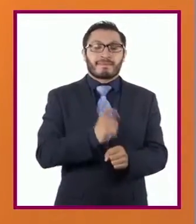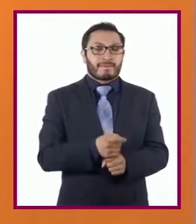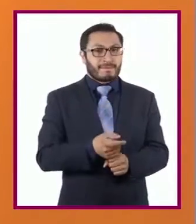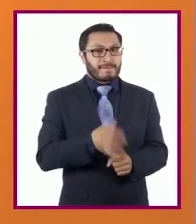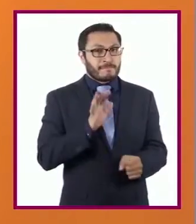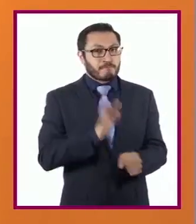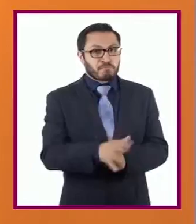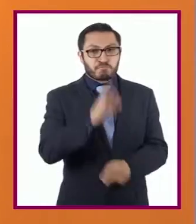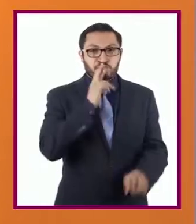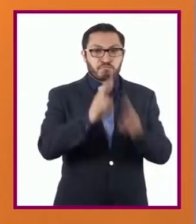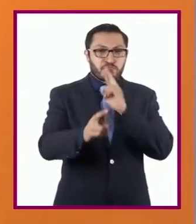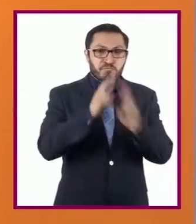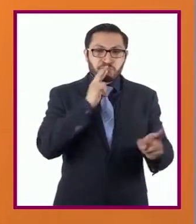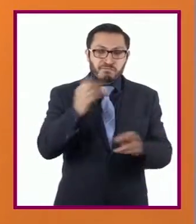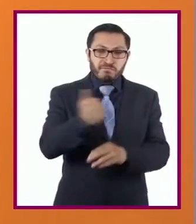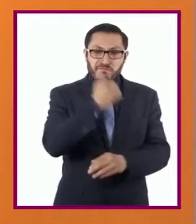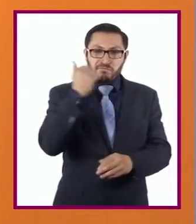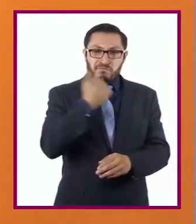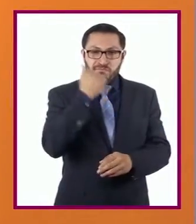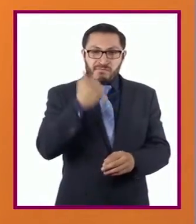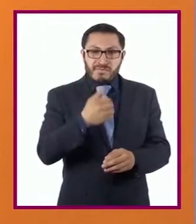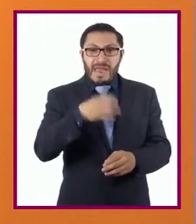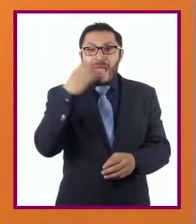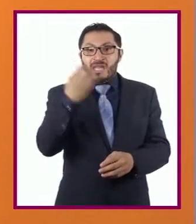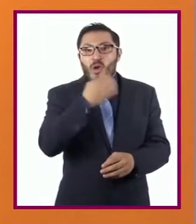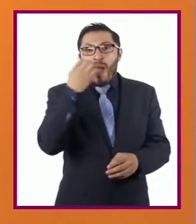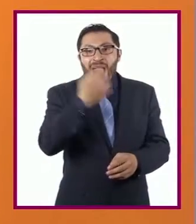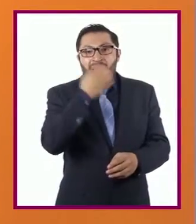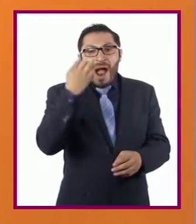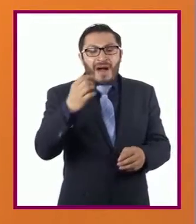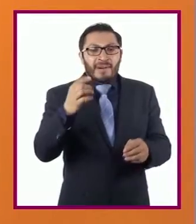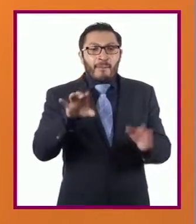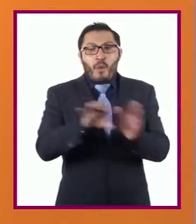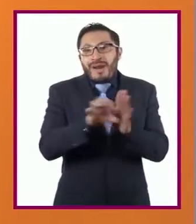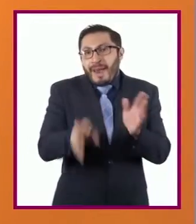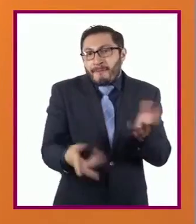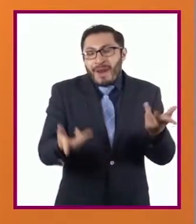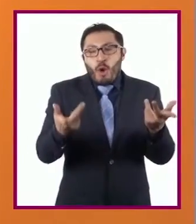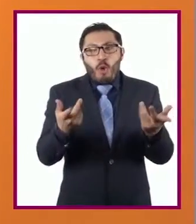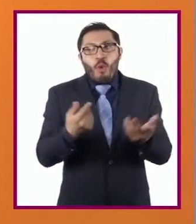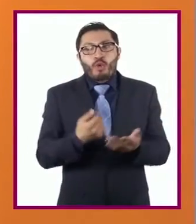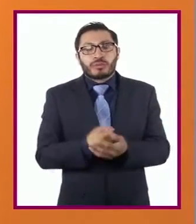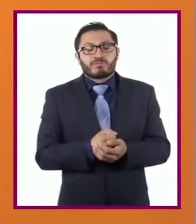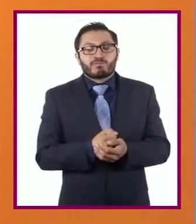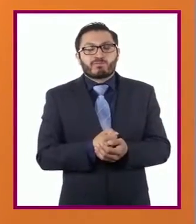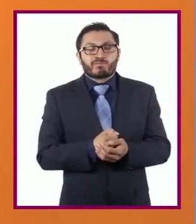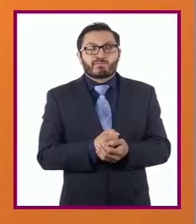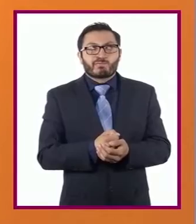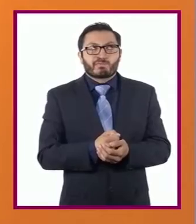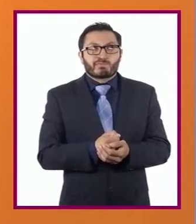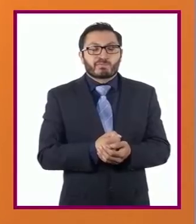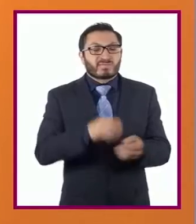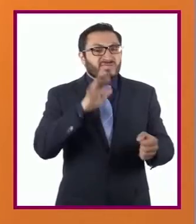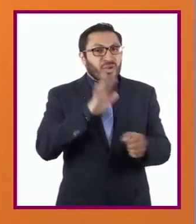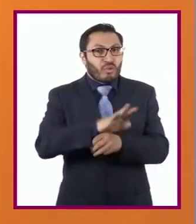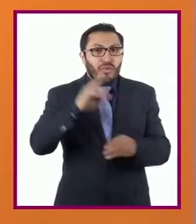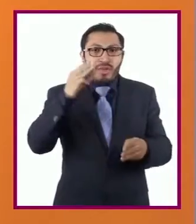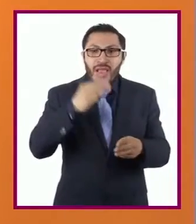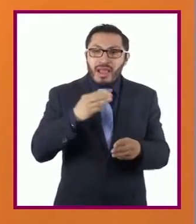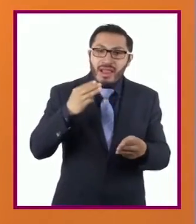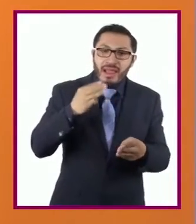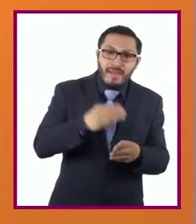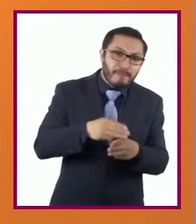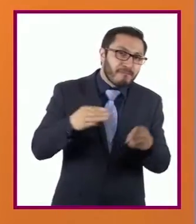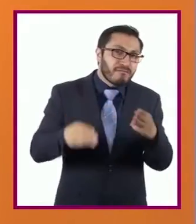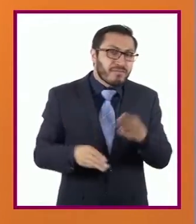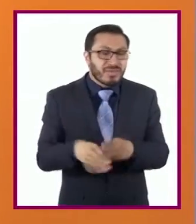los resultados académicos. En los resultados académicos generalmente podemos ver qué tipo de materia nos interesa más,